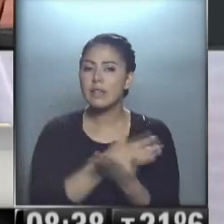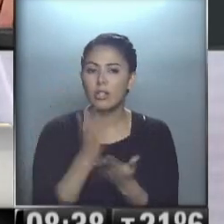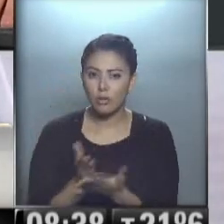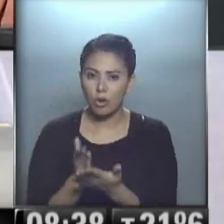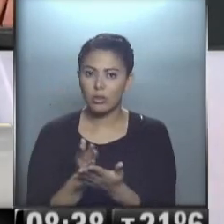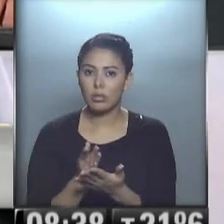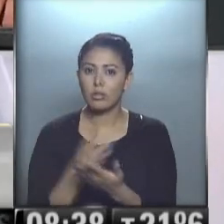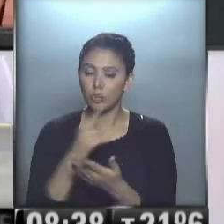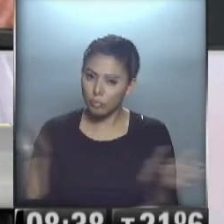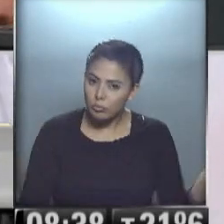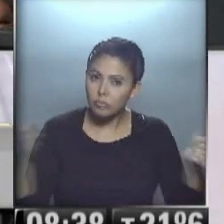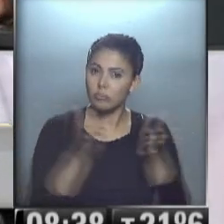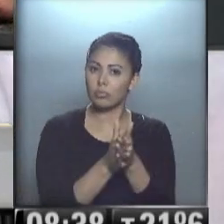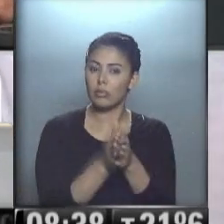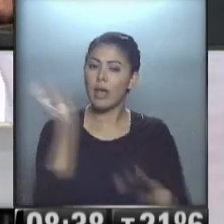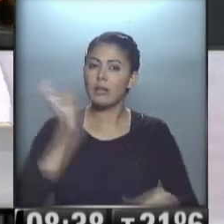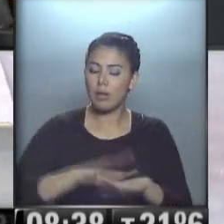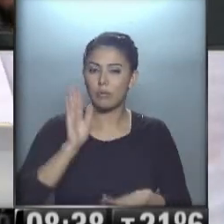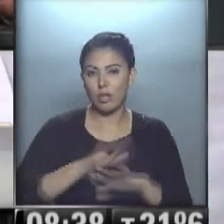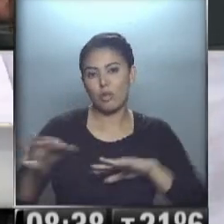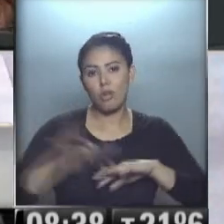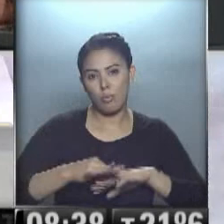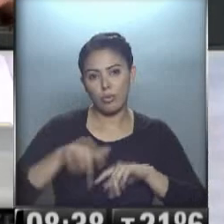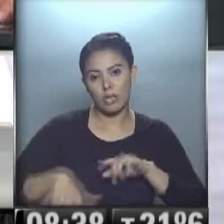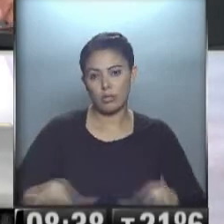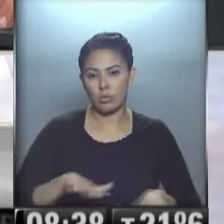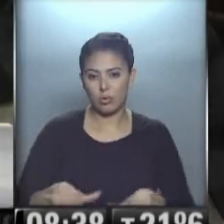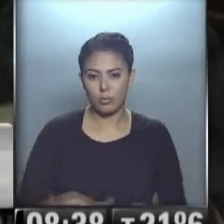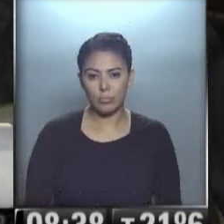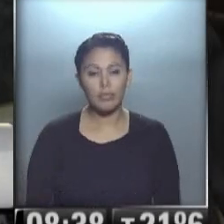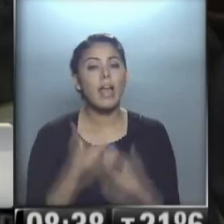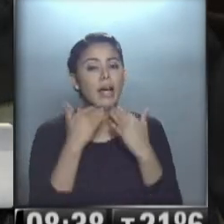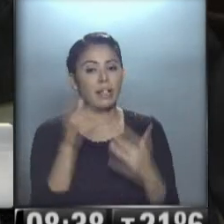que se pronuncien y tomen partido en esta situación en particular. Gracias, Raúl.